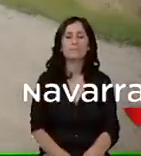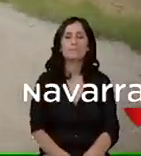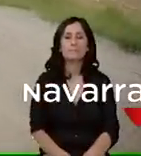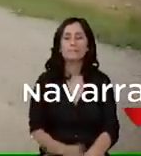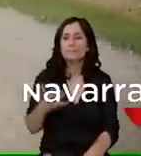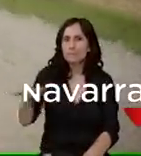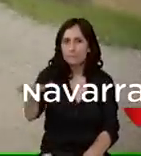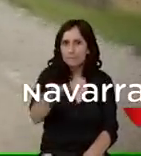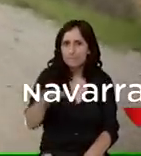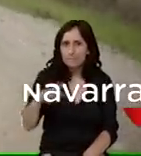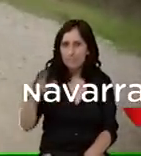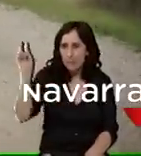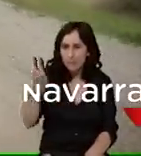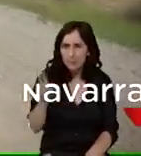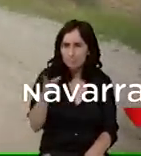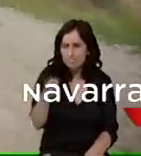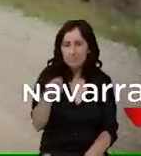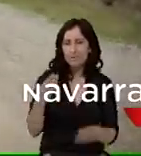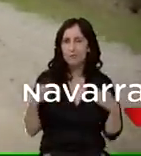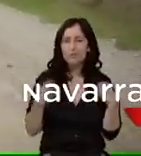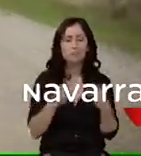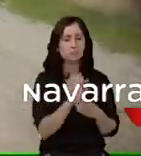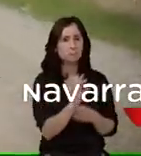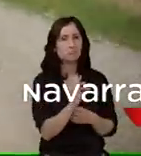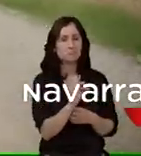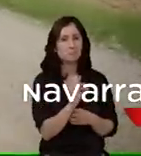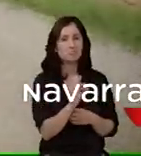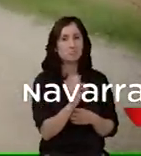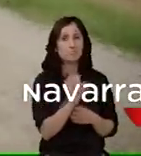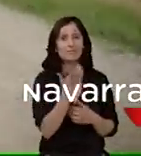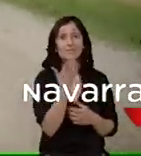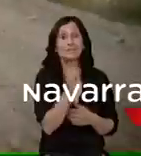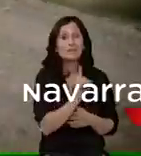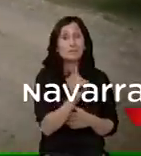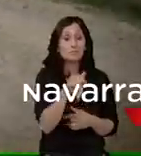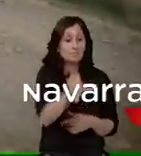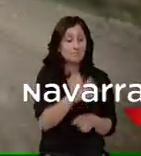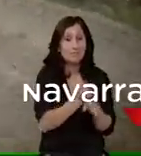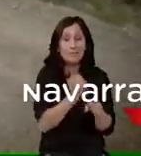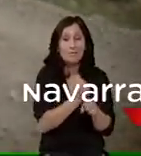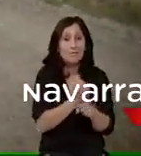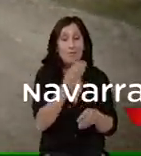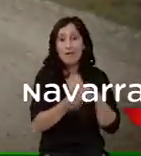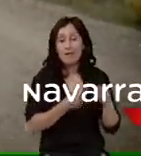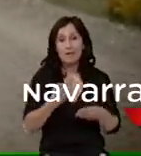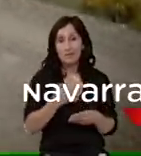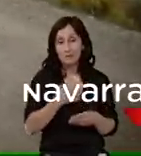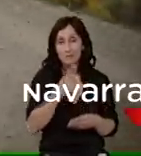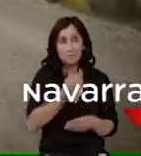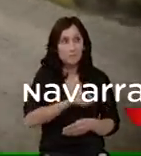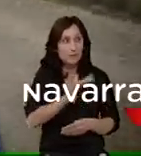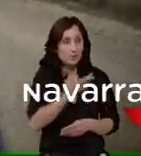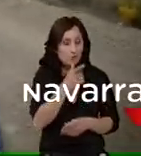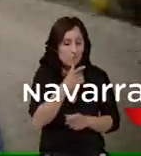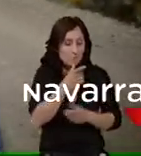¿Disfrutas cada vez que vienes a las Bardenas? Sí, sí, sí. De no ser así, no se podría hacer este trabajo con esta pasión y